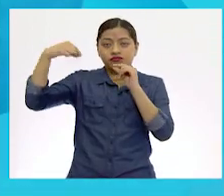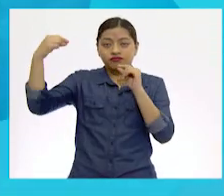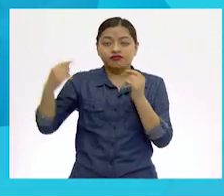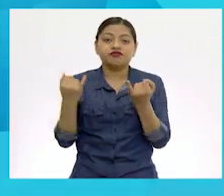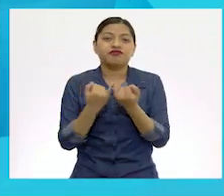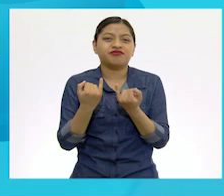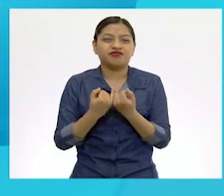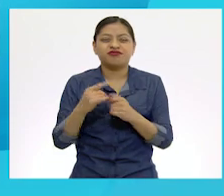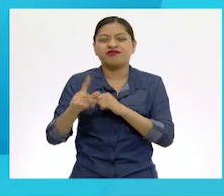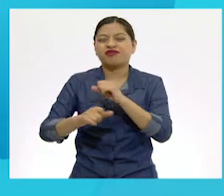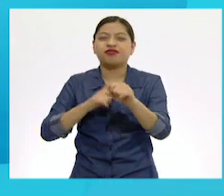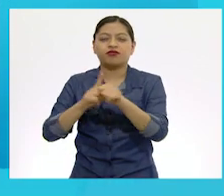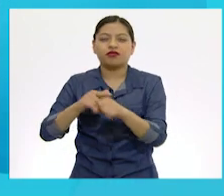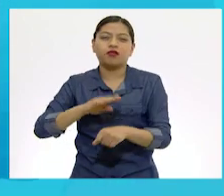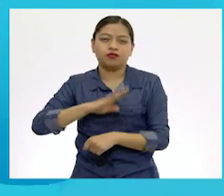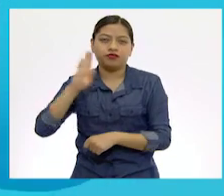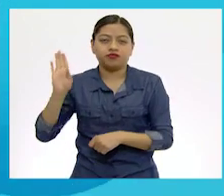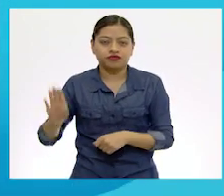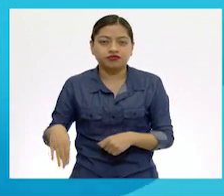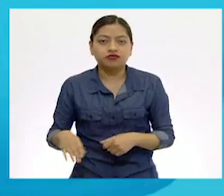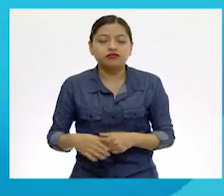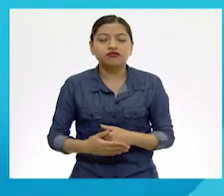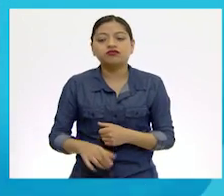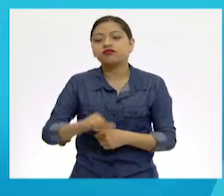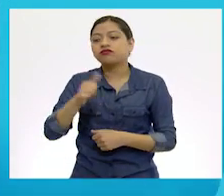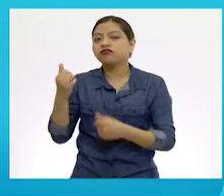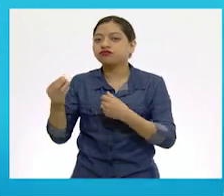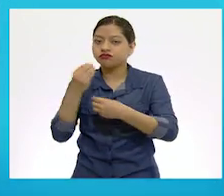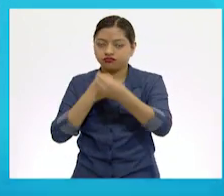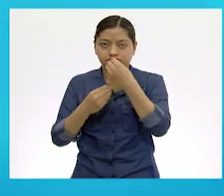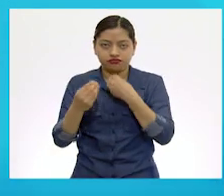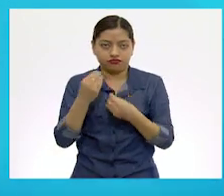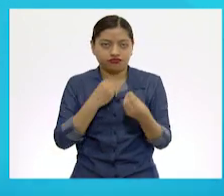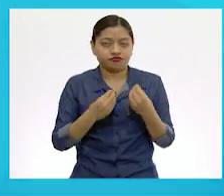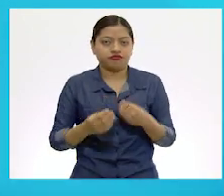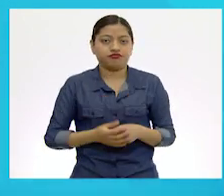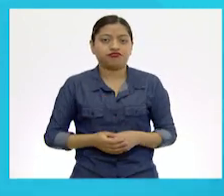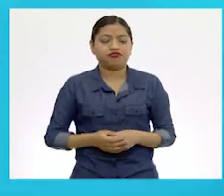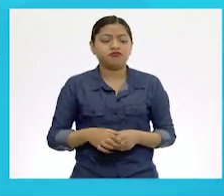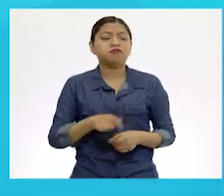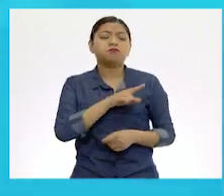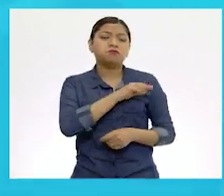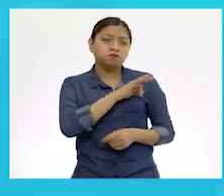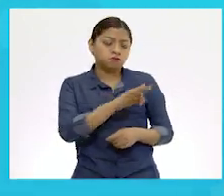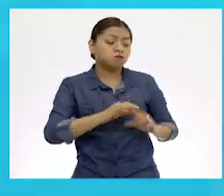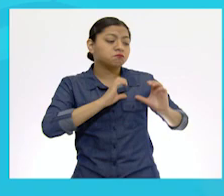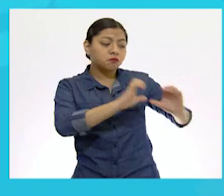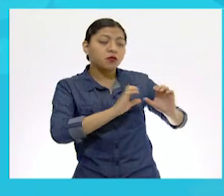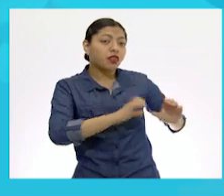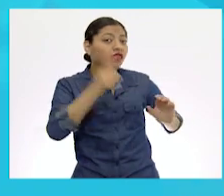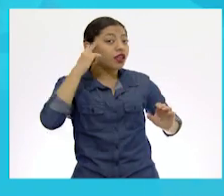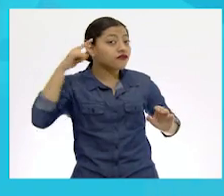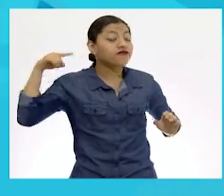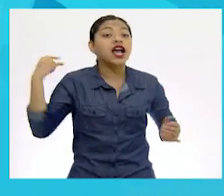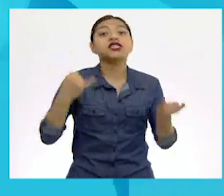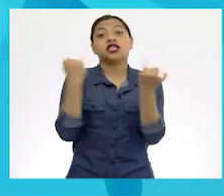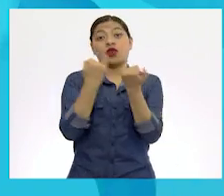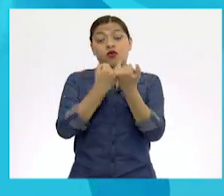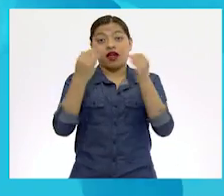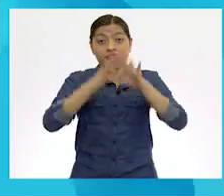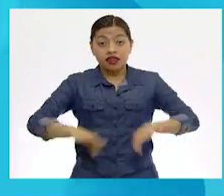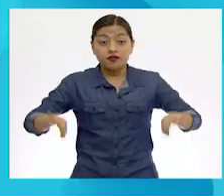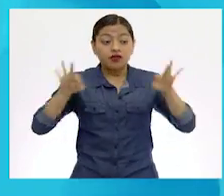carroña, que son como desperdicios de carne de otros animales. Entonces, son de fácil cuidado. Igual hay que